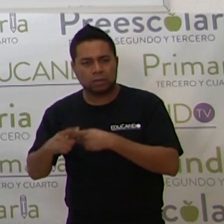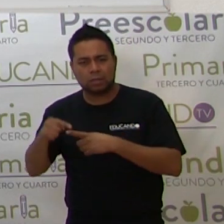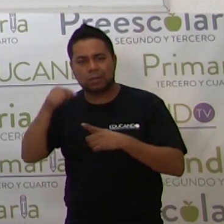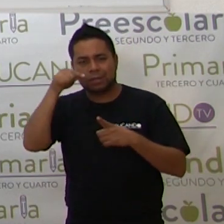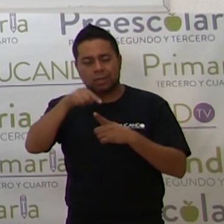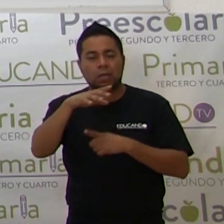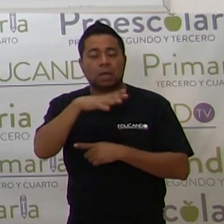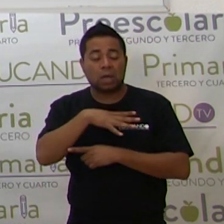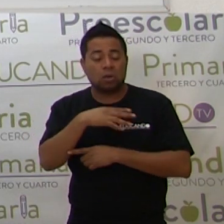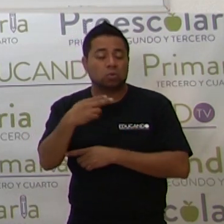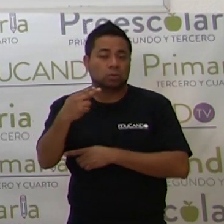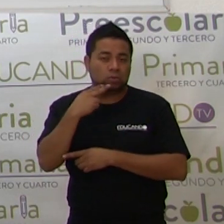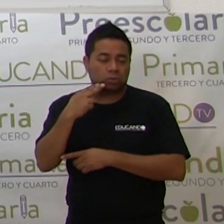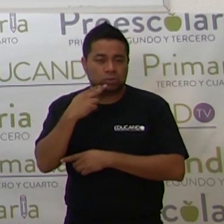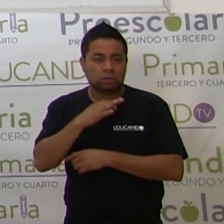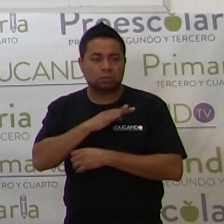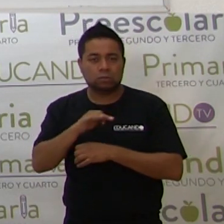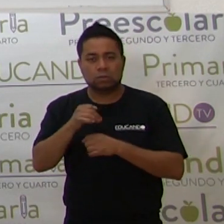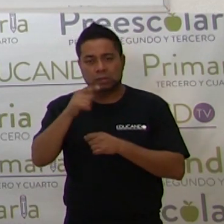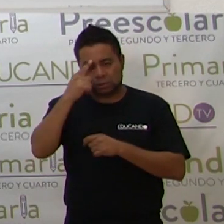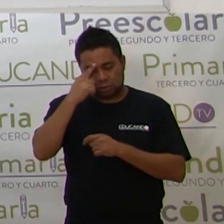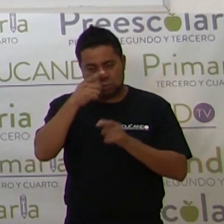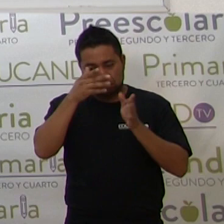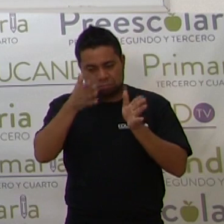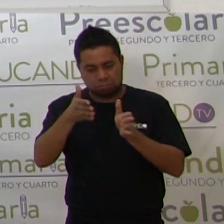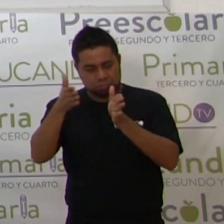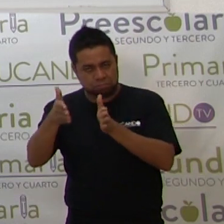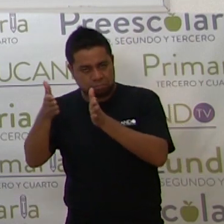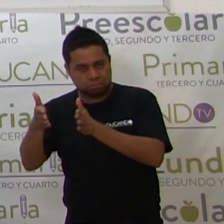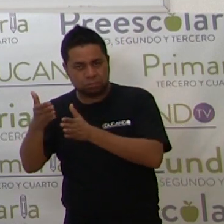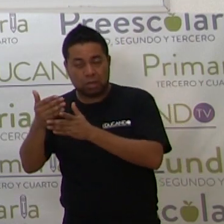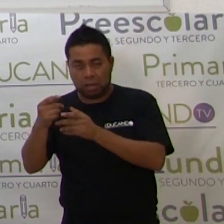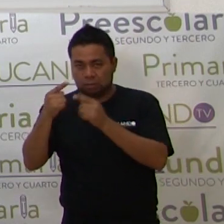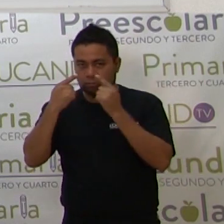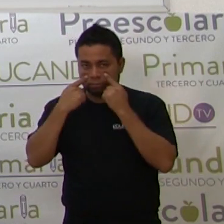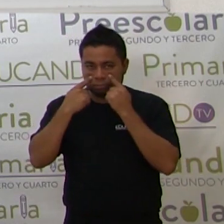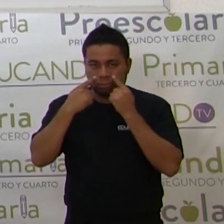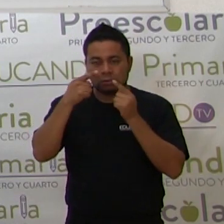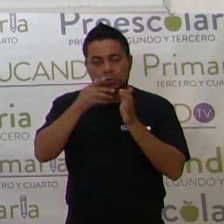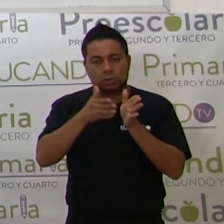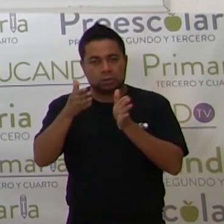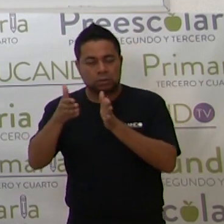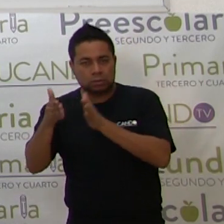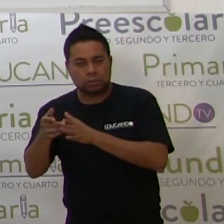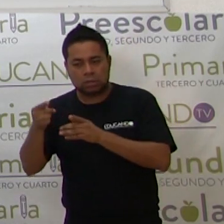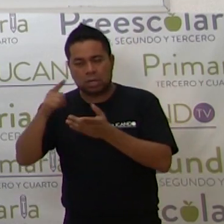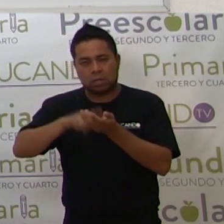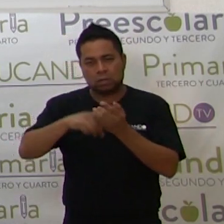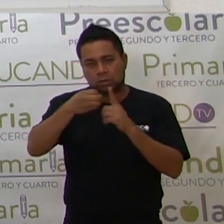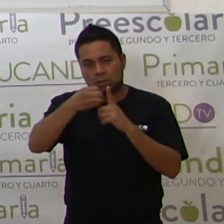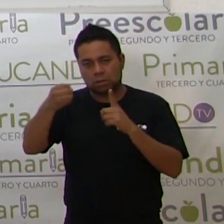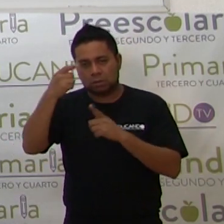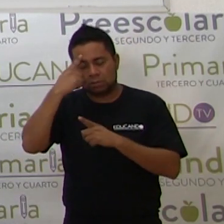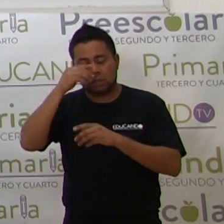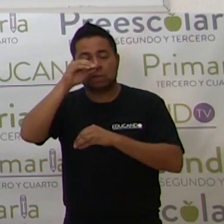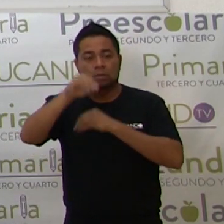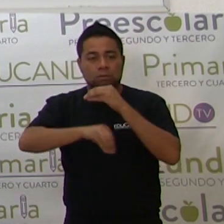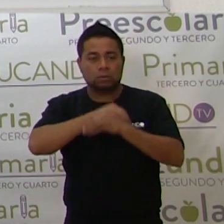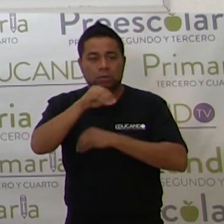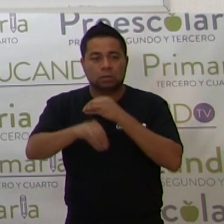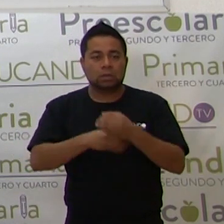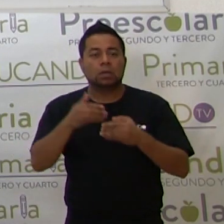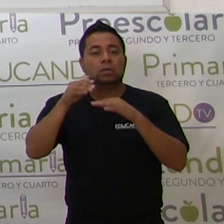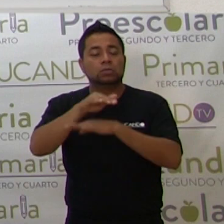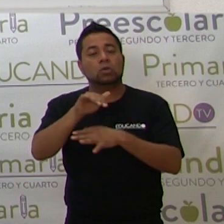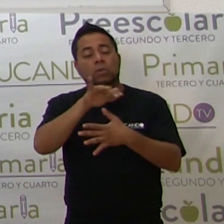vamos a poder utilizar la cronología, atención, que esto es narración, para poder armar lo que es